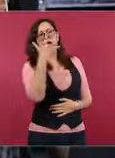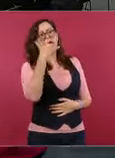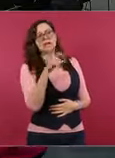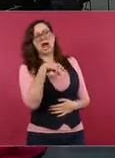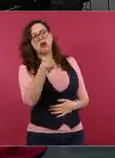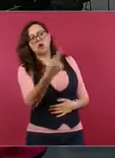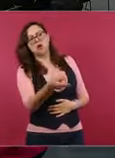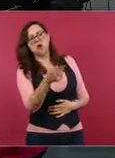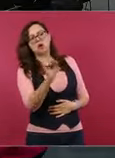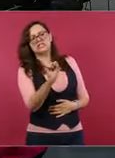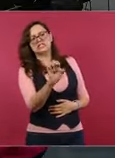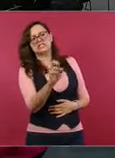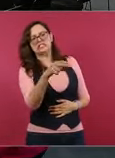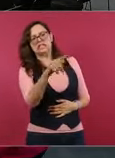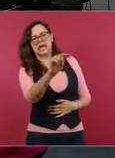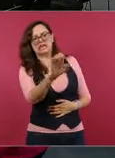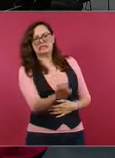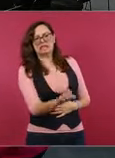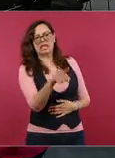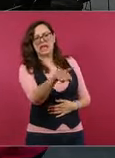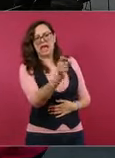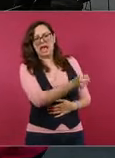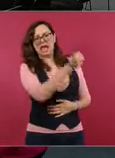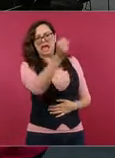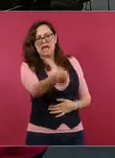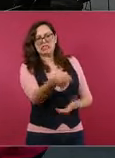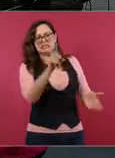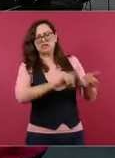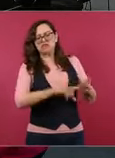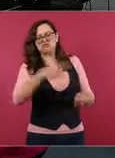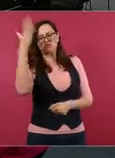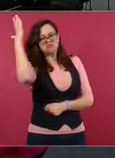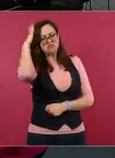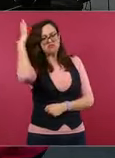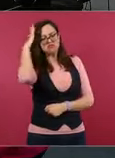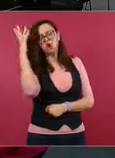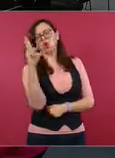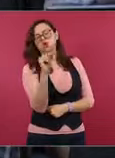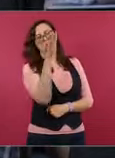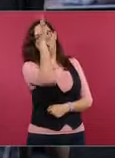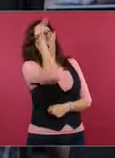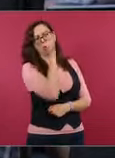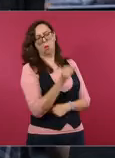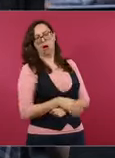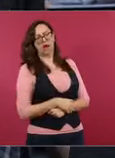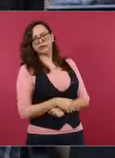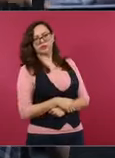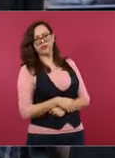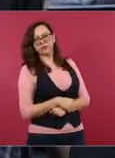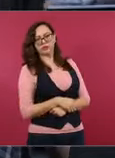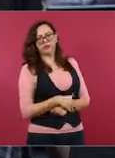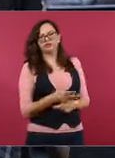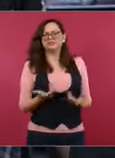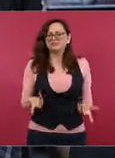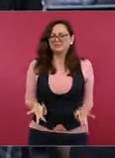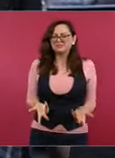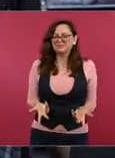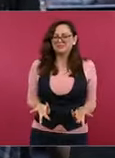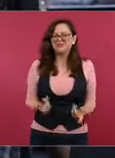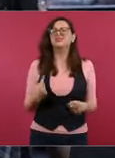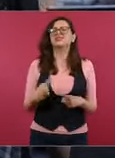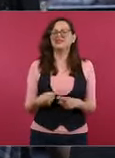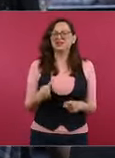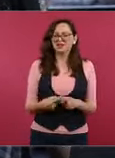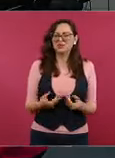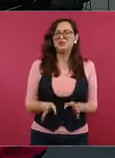Sí, sí, sí. ¿Usted está de acuerdo con esa candidatura? ¿Con? La candidatura al líder del CENTE. ¿Cuál es?